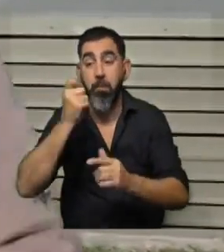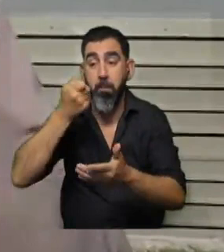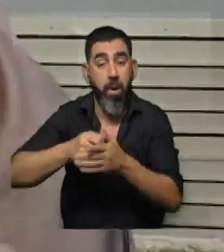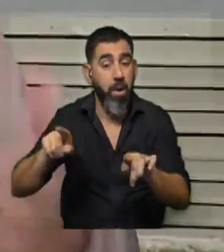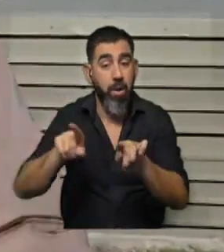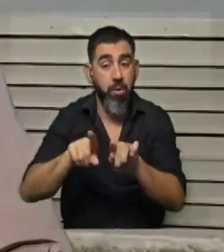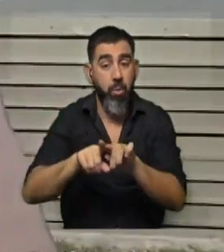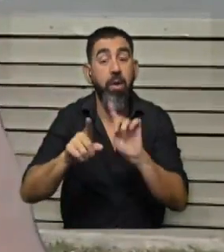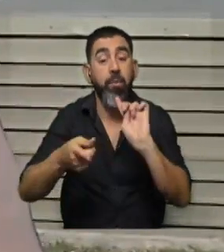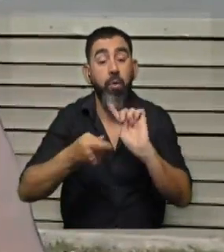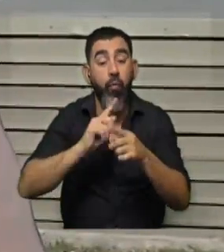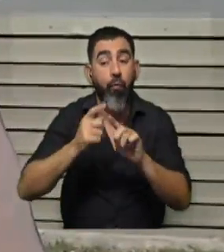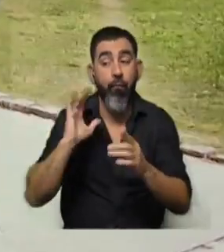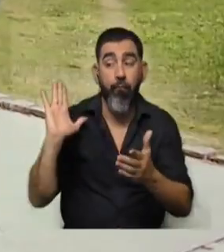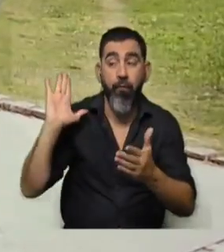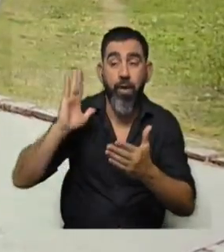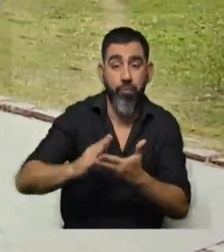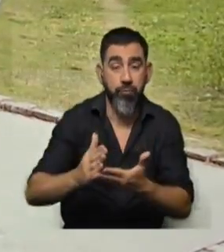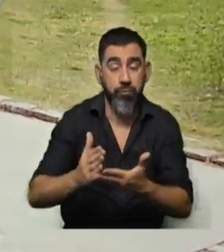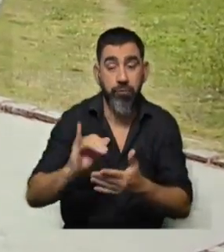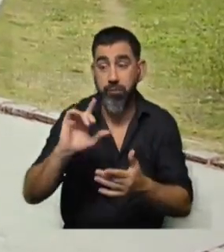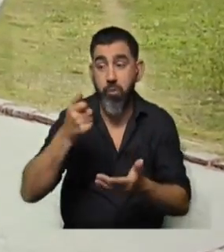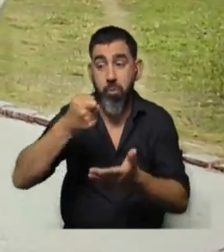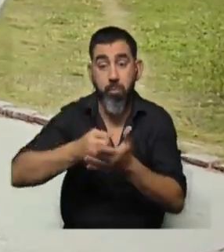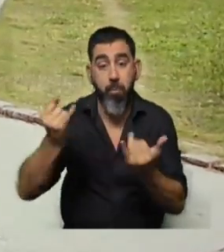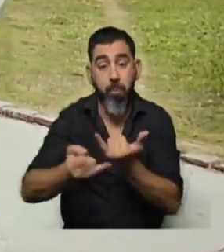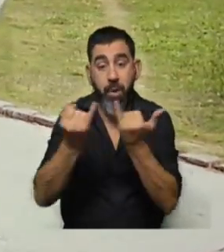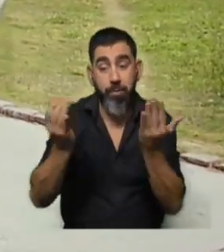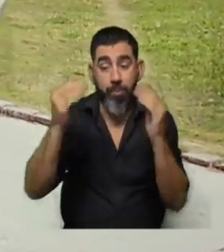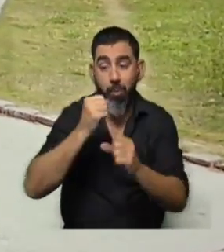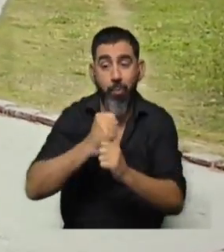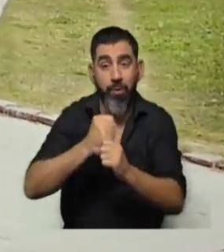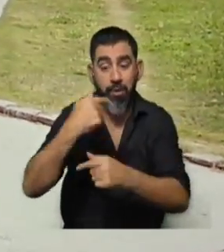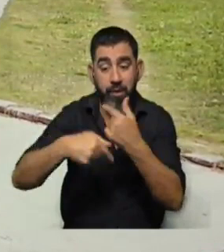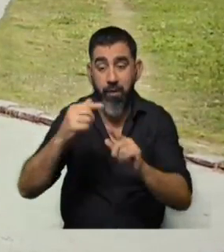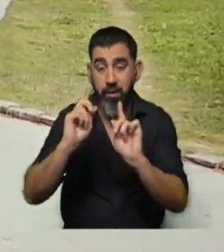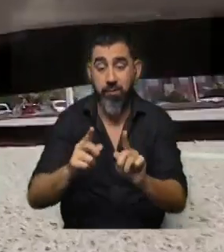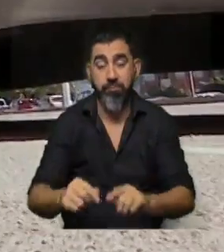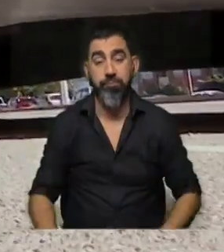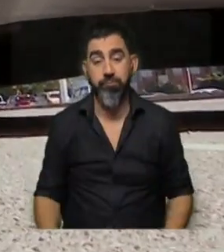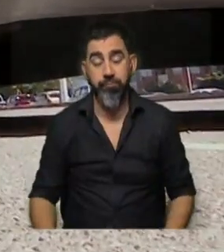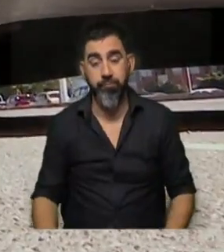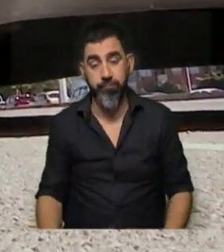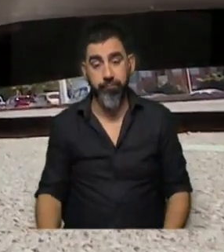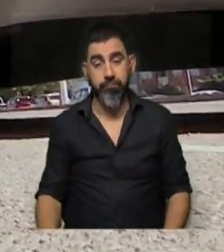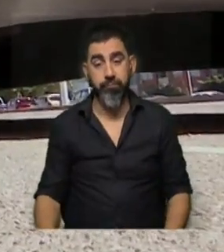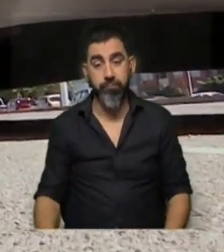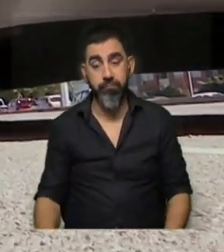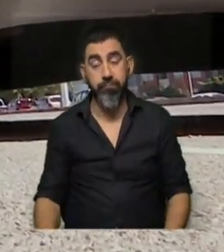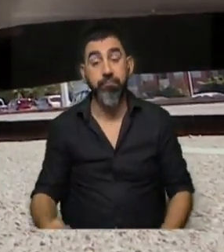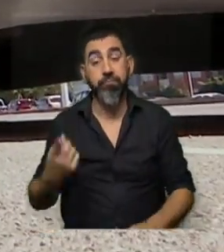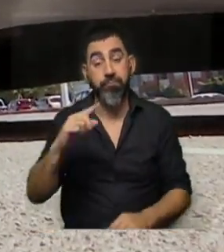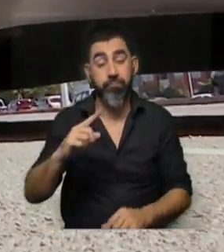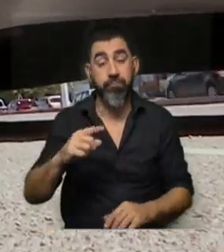que pagar más el convenio que tenés atrasado y tú si no estás Al Día de eso nosotros no podemos trabajar entonces qué es lo que pasa